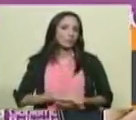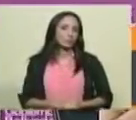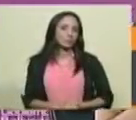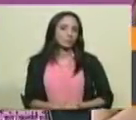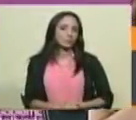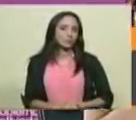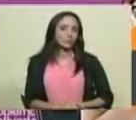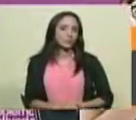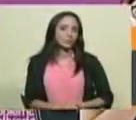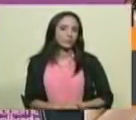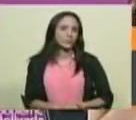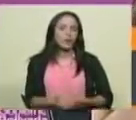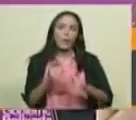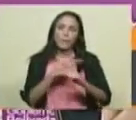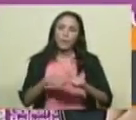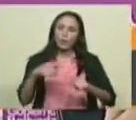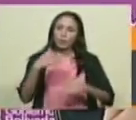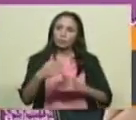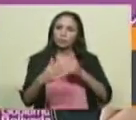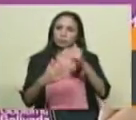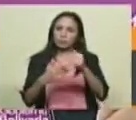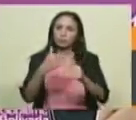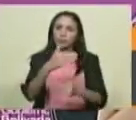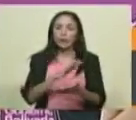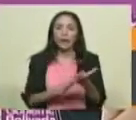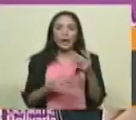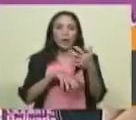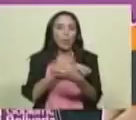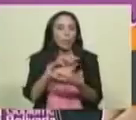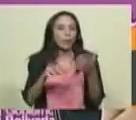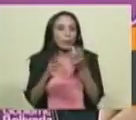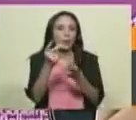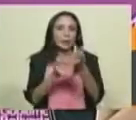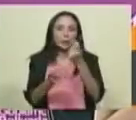Pero a mediados de año vi que la guerra económica recrudeció.